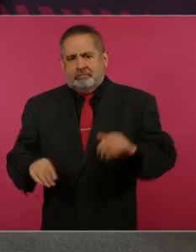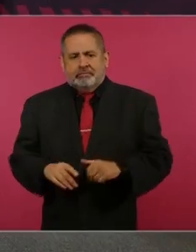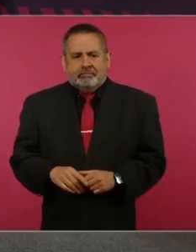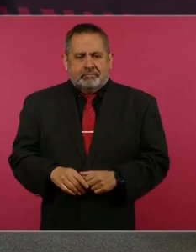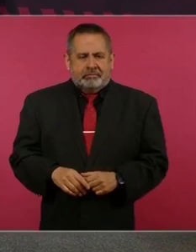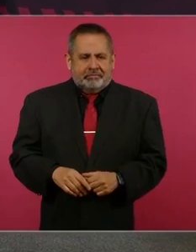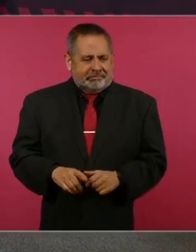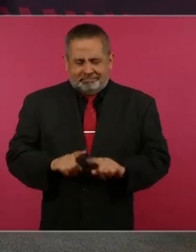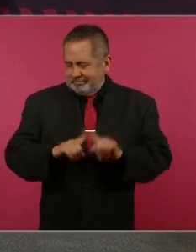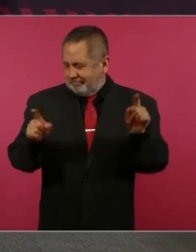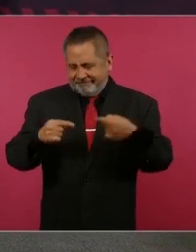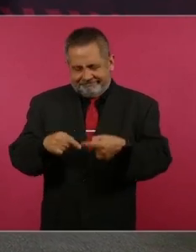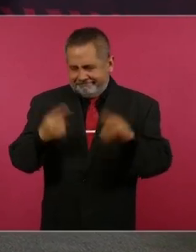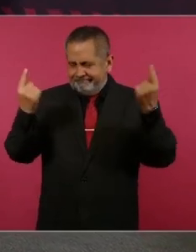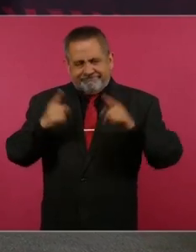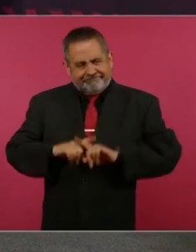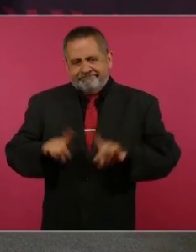¿Qué tiene que ver